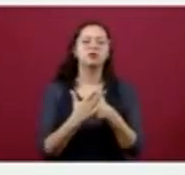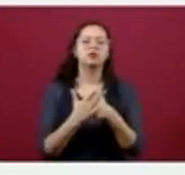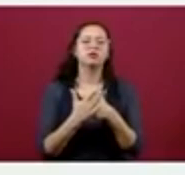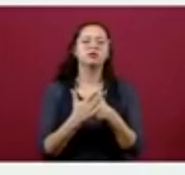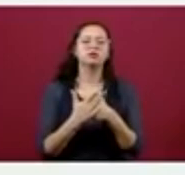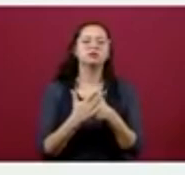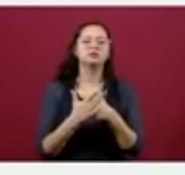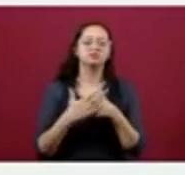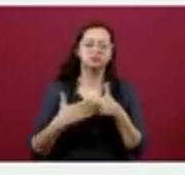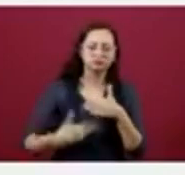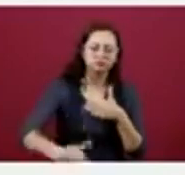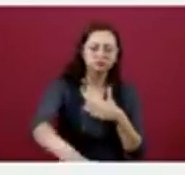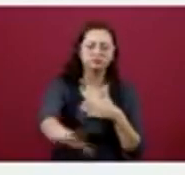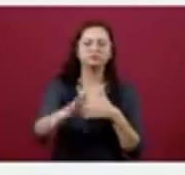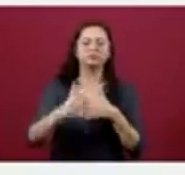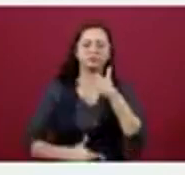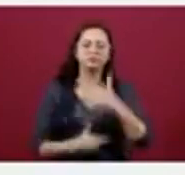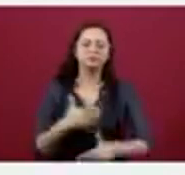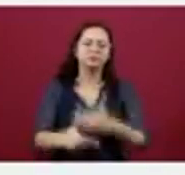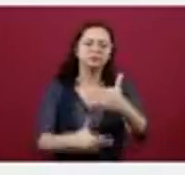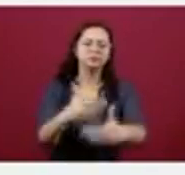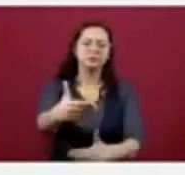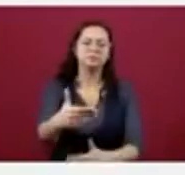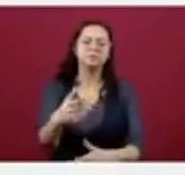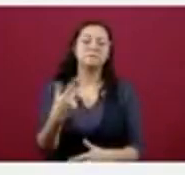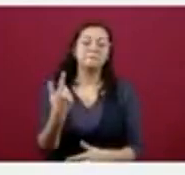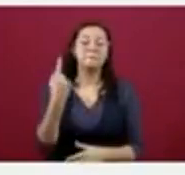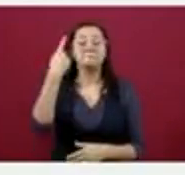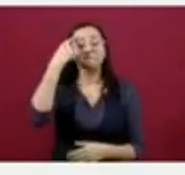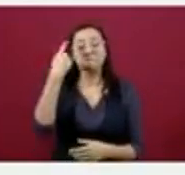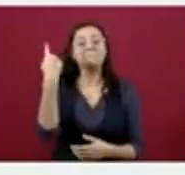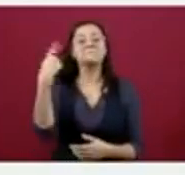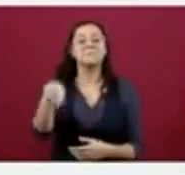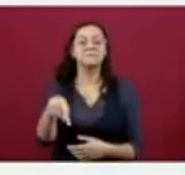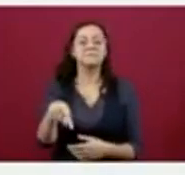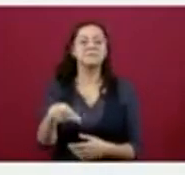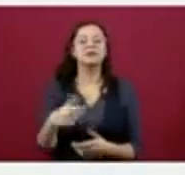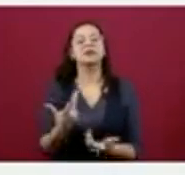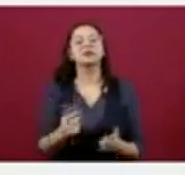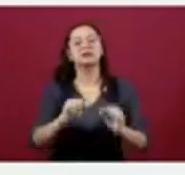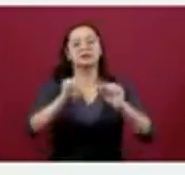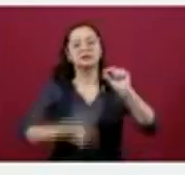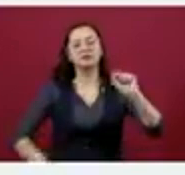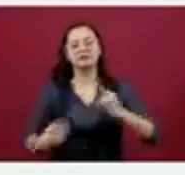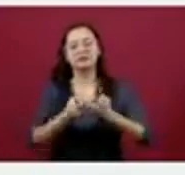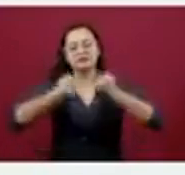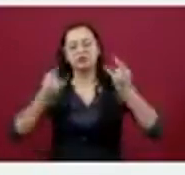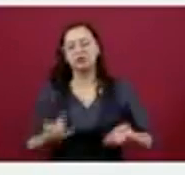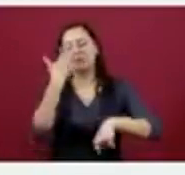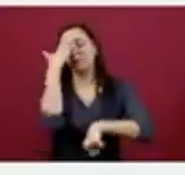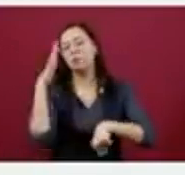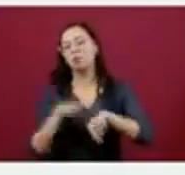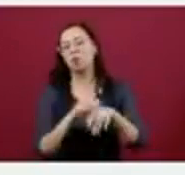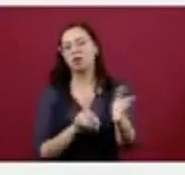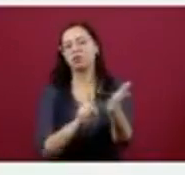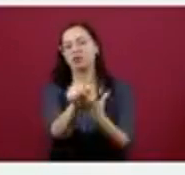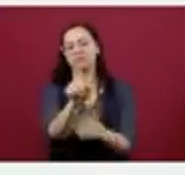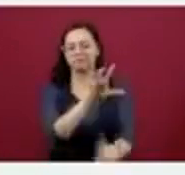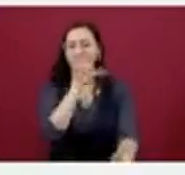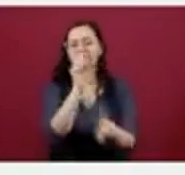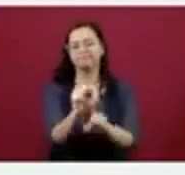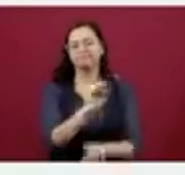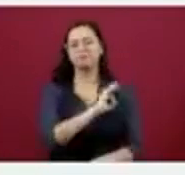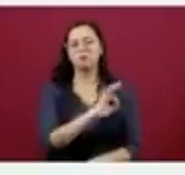en los próximos días, para entonces sí lograr que este derecho a la memoria histórica del país sea